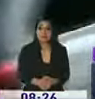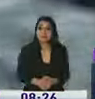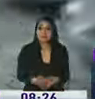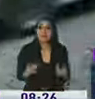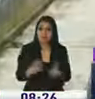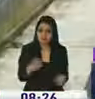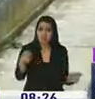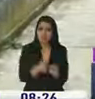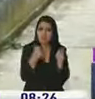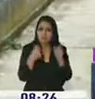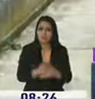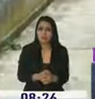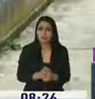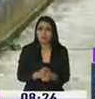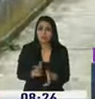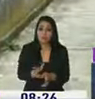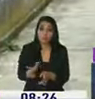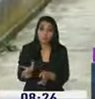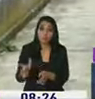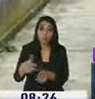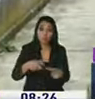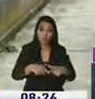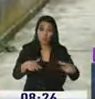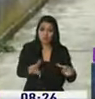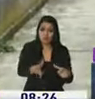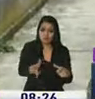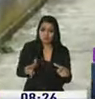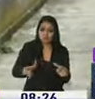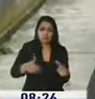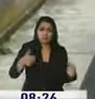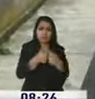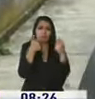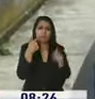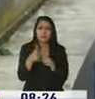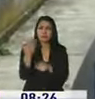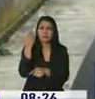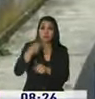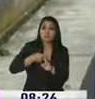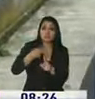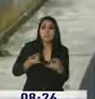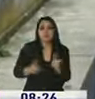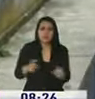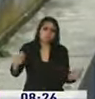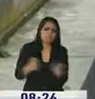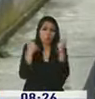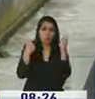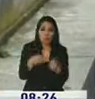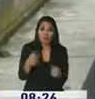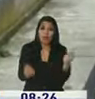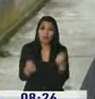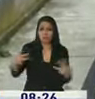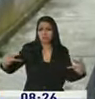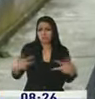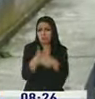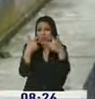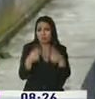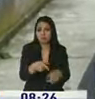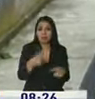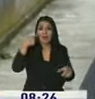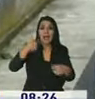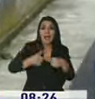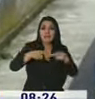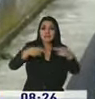hecho esperar. Que la curva es muy cerrada y por evitar el hueco se topan. Hace unos 2 meses hubo recién un accidente, se topó un carro aquí con uno del gas. Antes